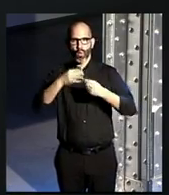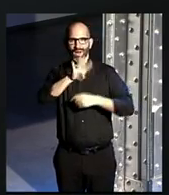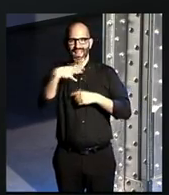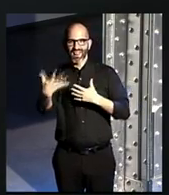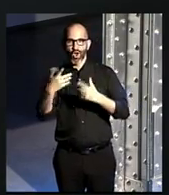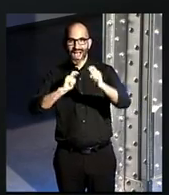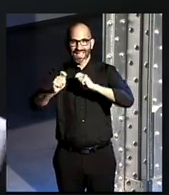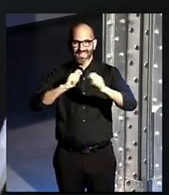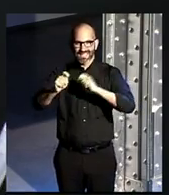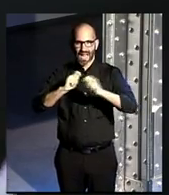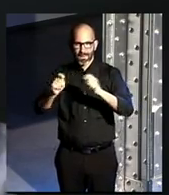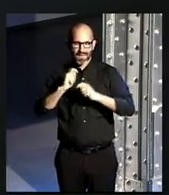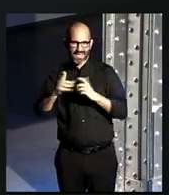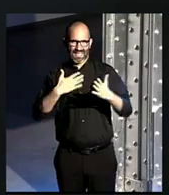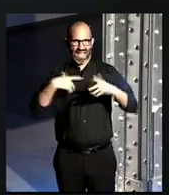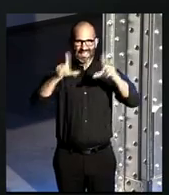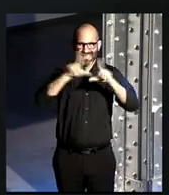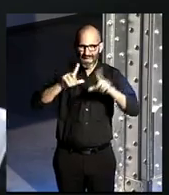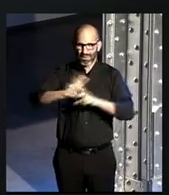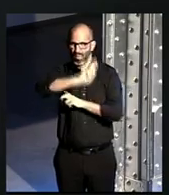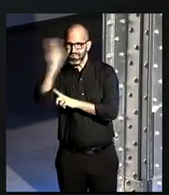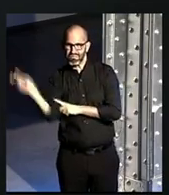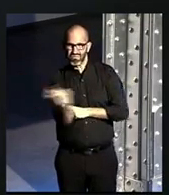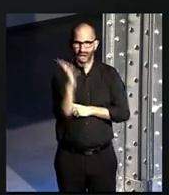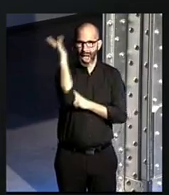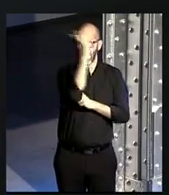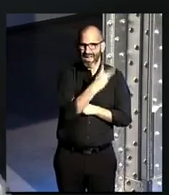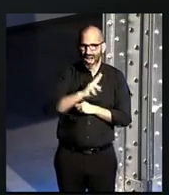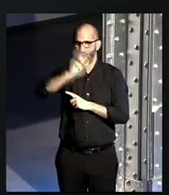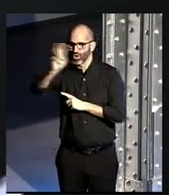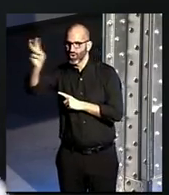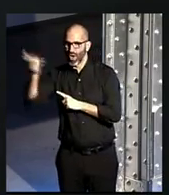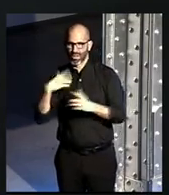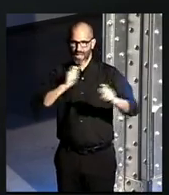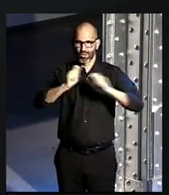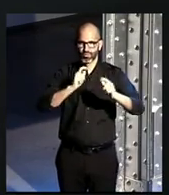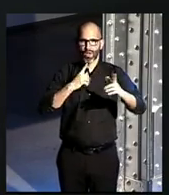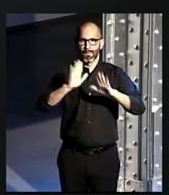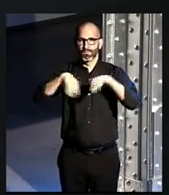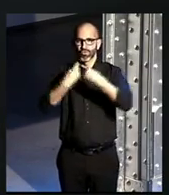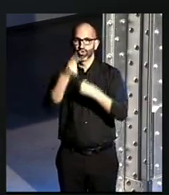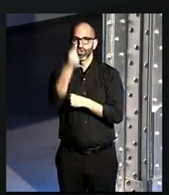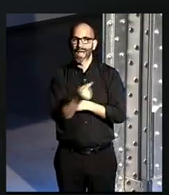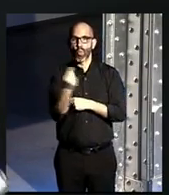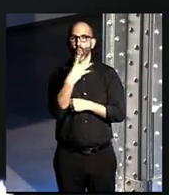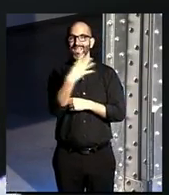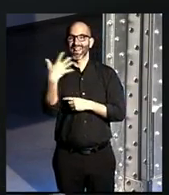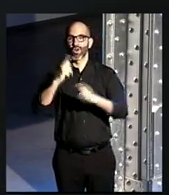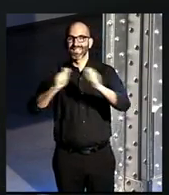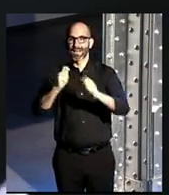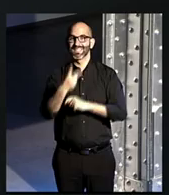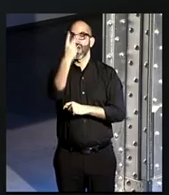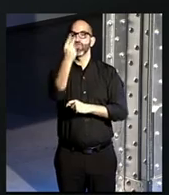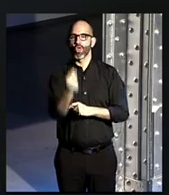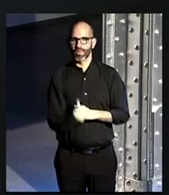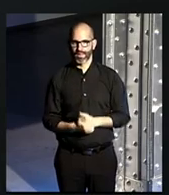de BBC, CNN, las televisiones americanas, ¿no? Porque era un evento increíble, increíble, pero